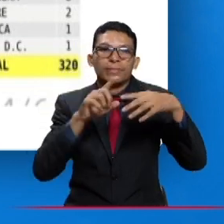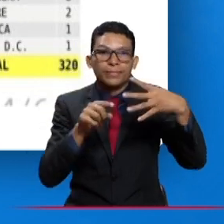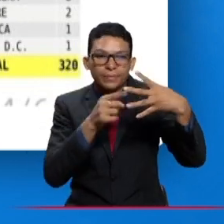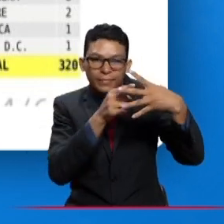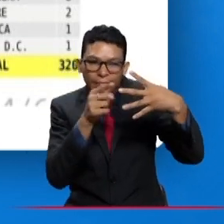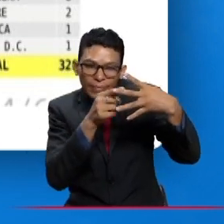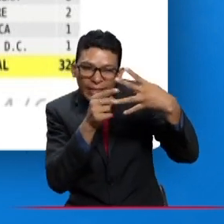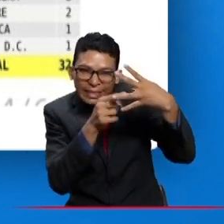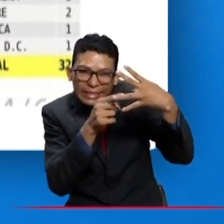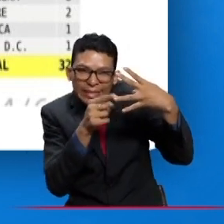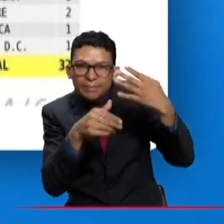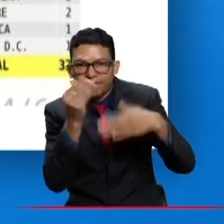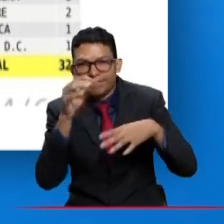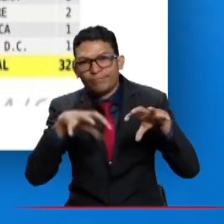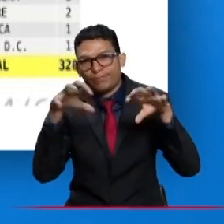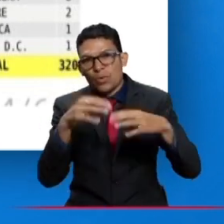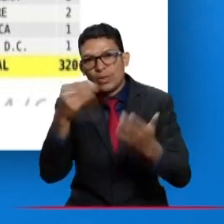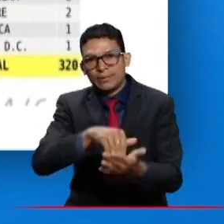más lluvias.